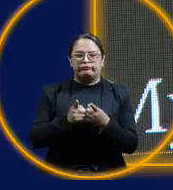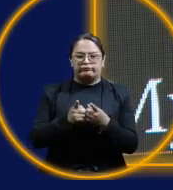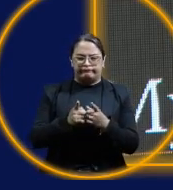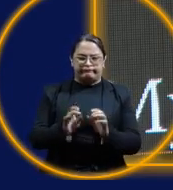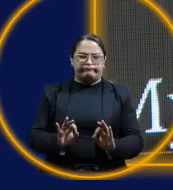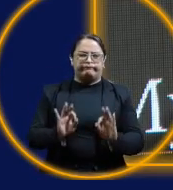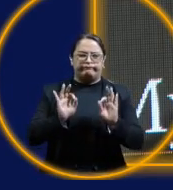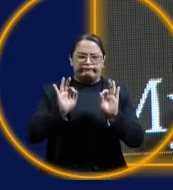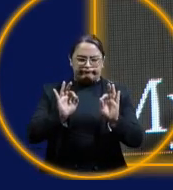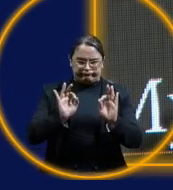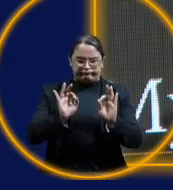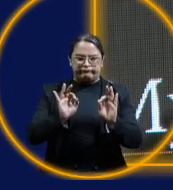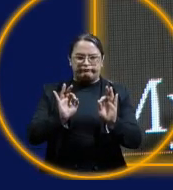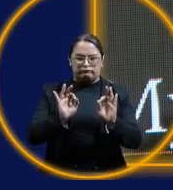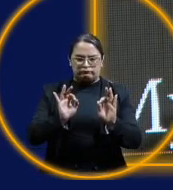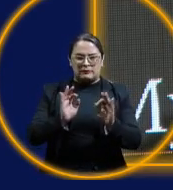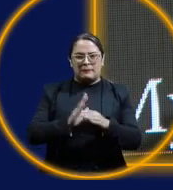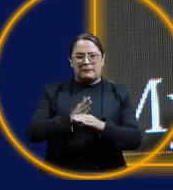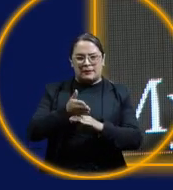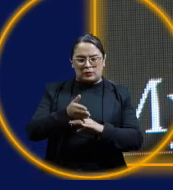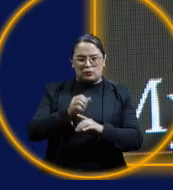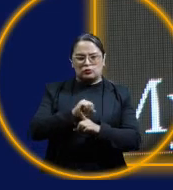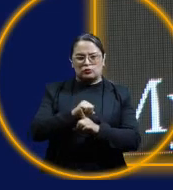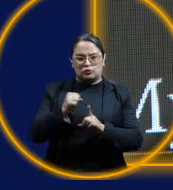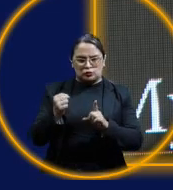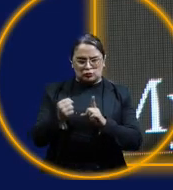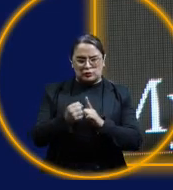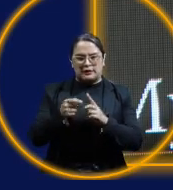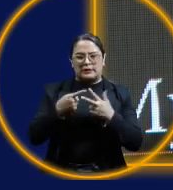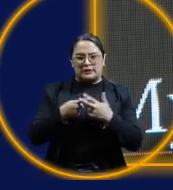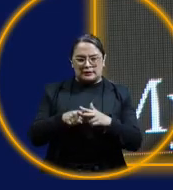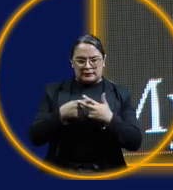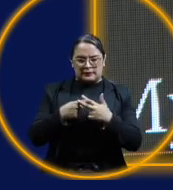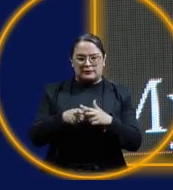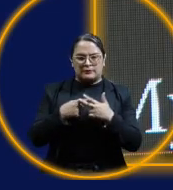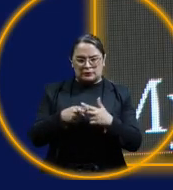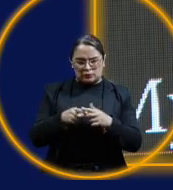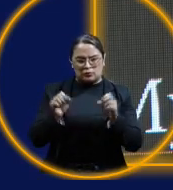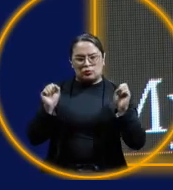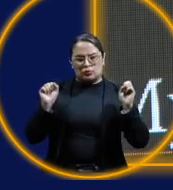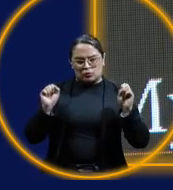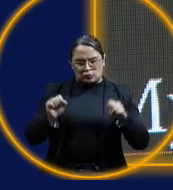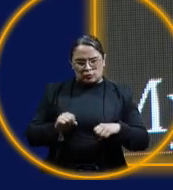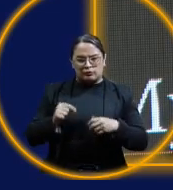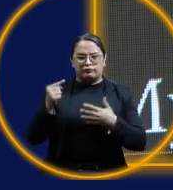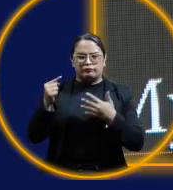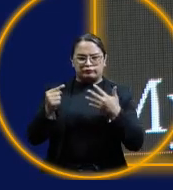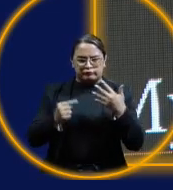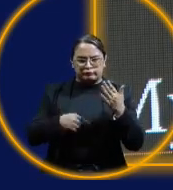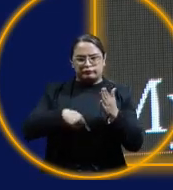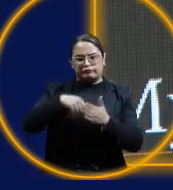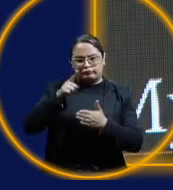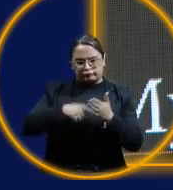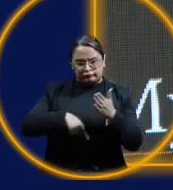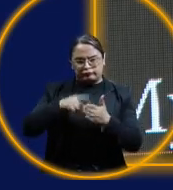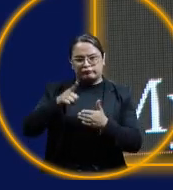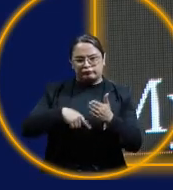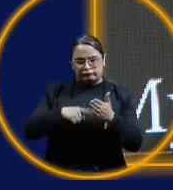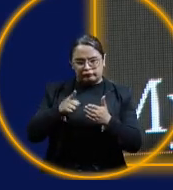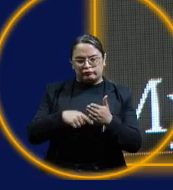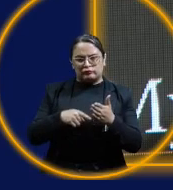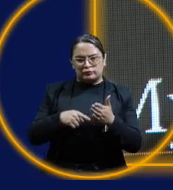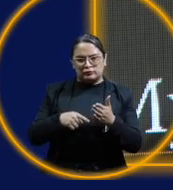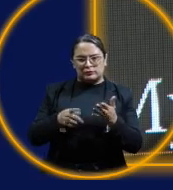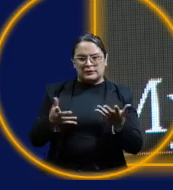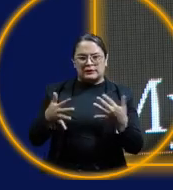le dije Oye mira Richard los medios sociales una herramienta Así que tú Sencillamente puedes poner tus pinturas en en los medos